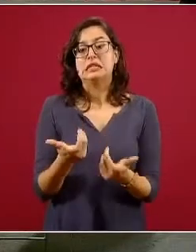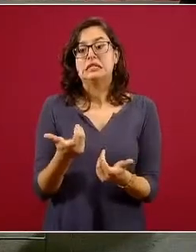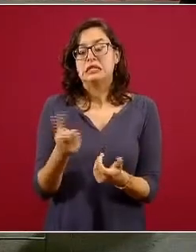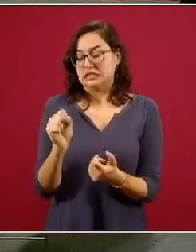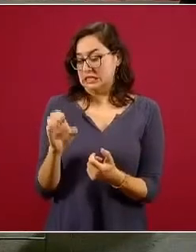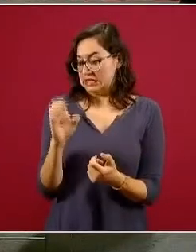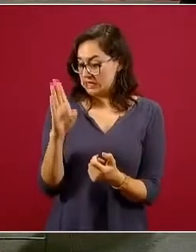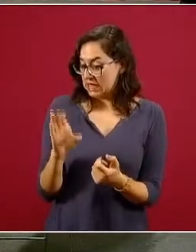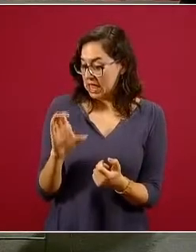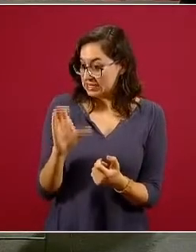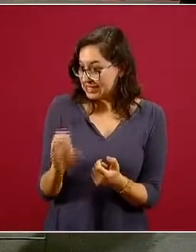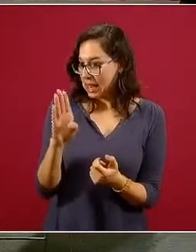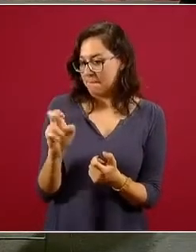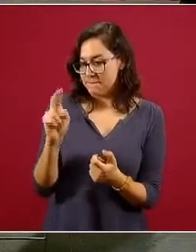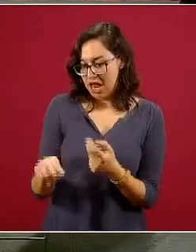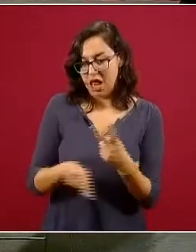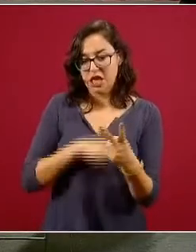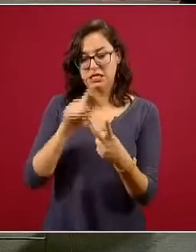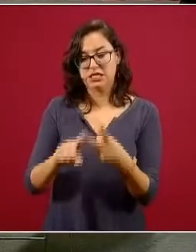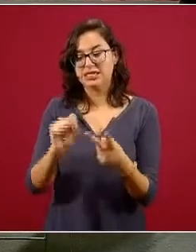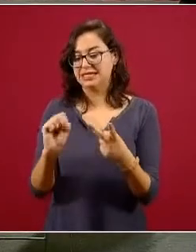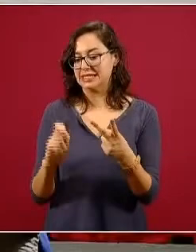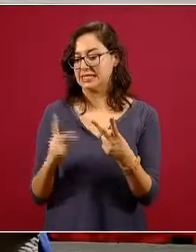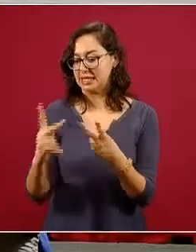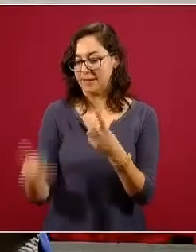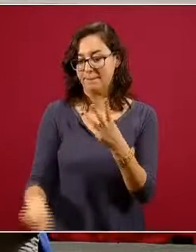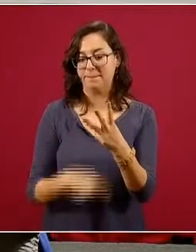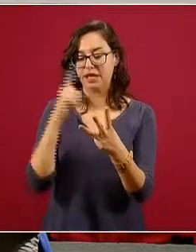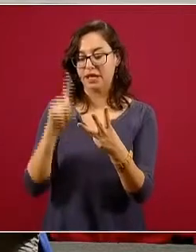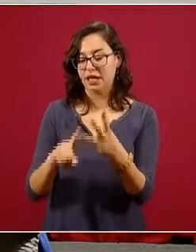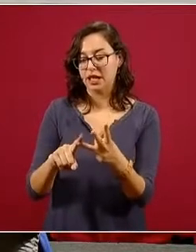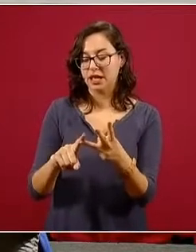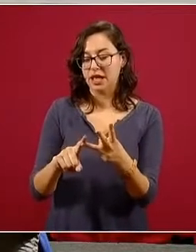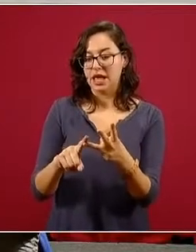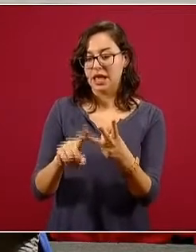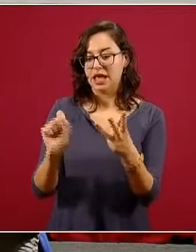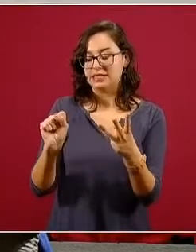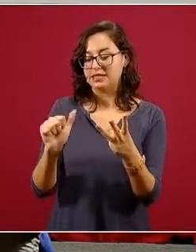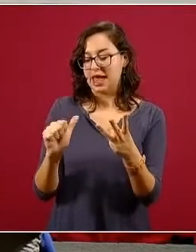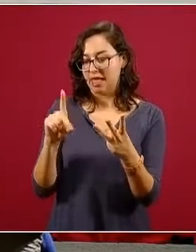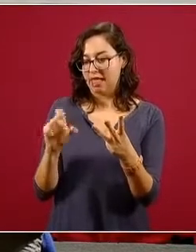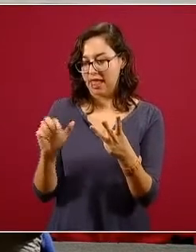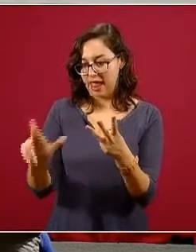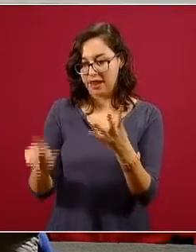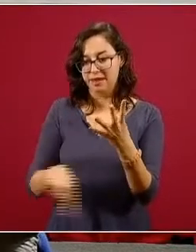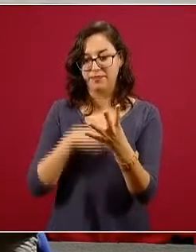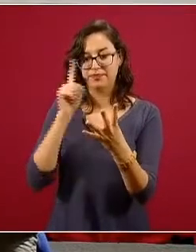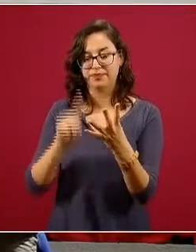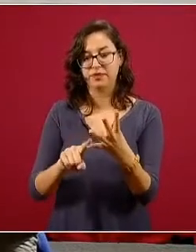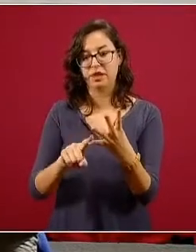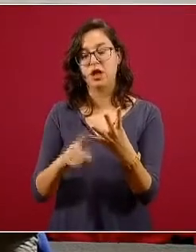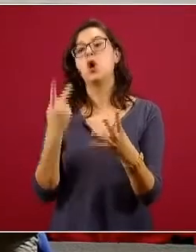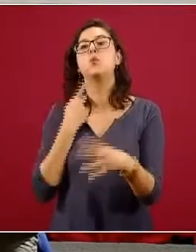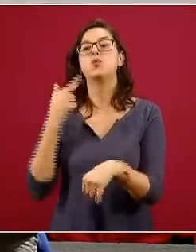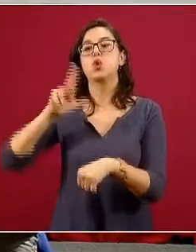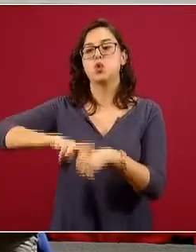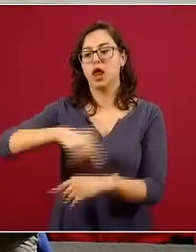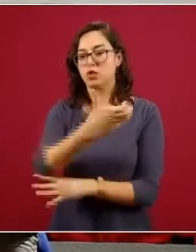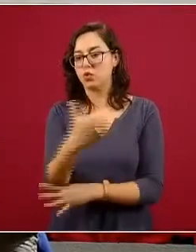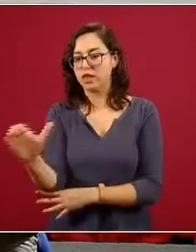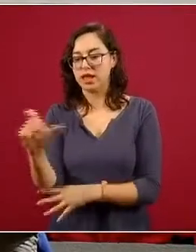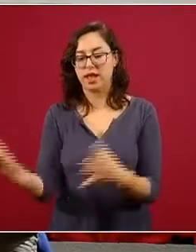del Bienestar, la Secretaría de Educación Pública, la Secretaría de Agricultura, la Procuraduría